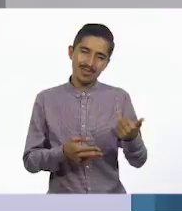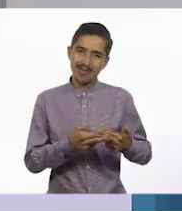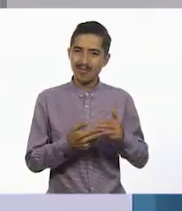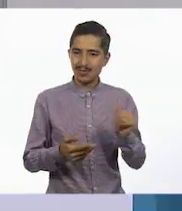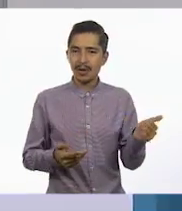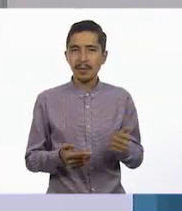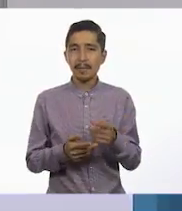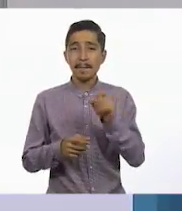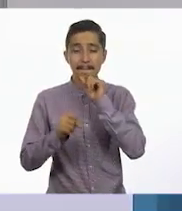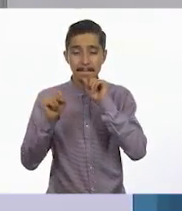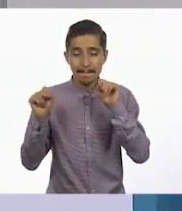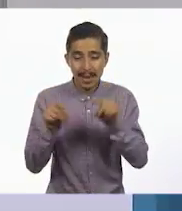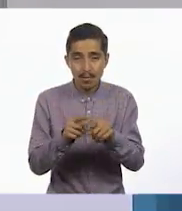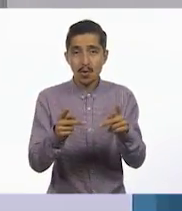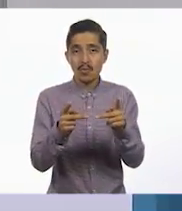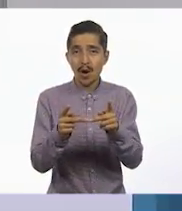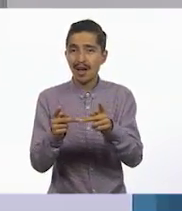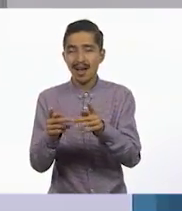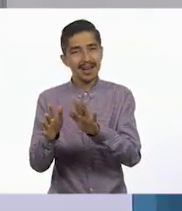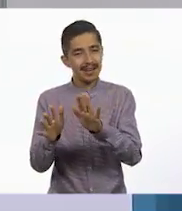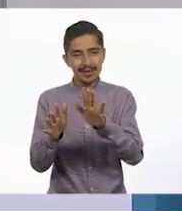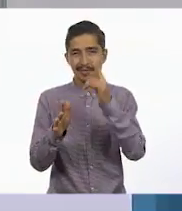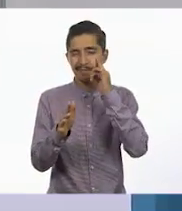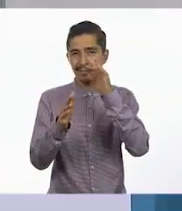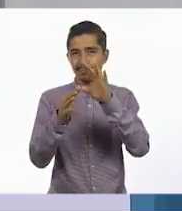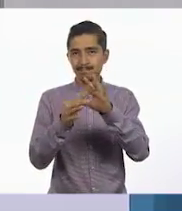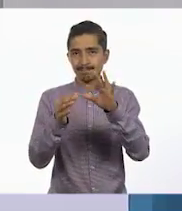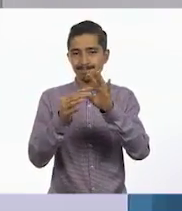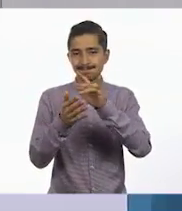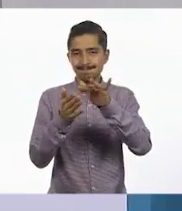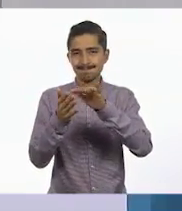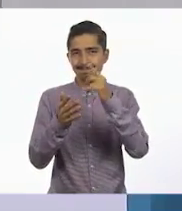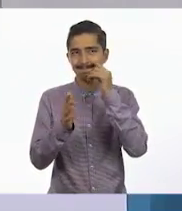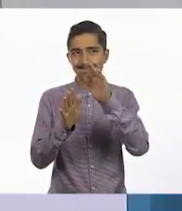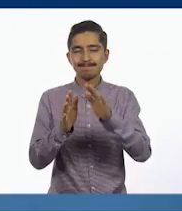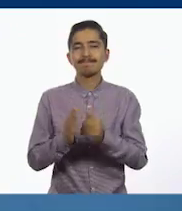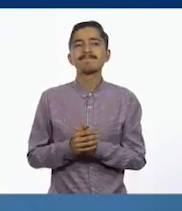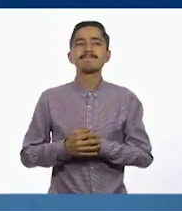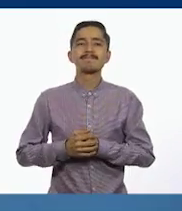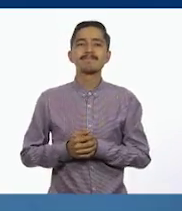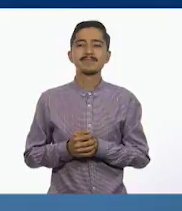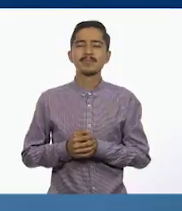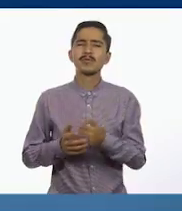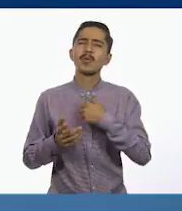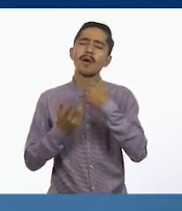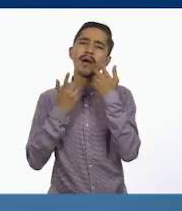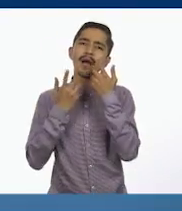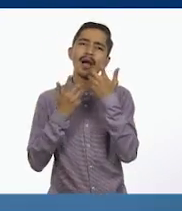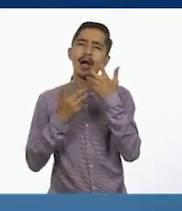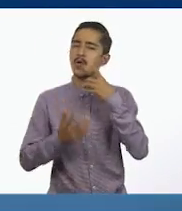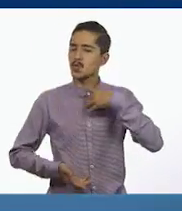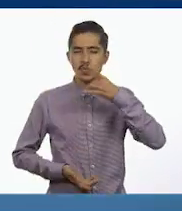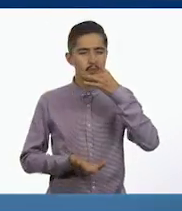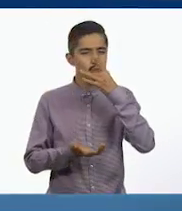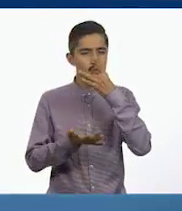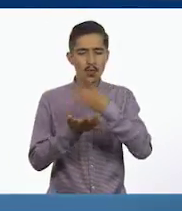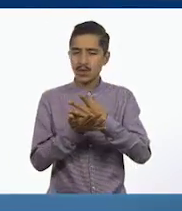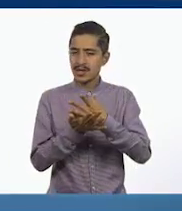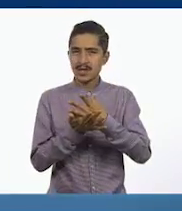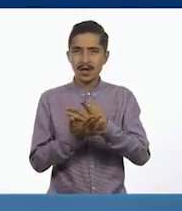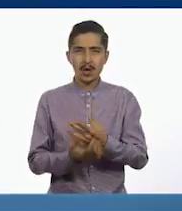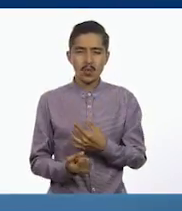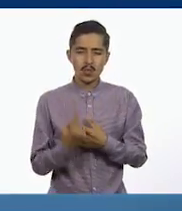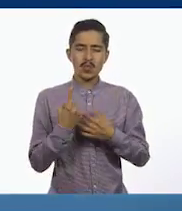lo mismo, escucha lo que te voy a leer. Está bien, profe. Es que yo quiero ser único e irrepetible.